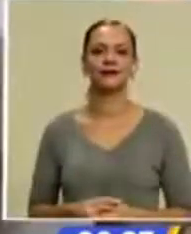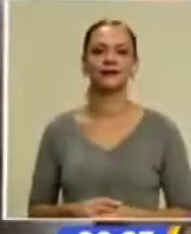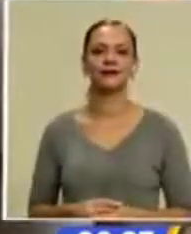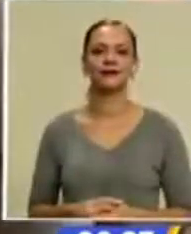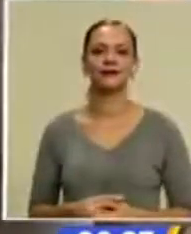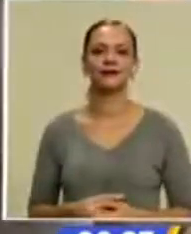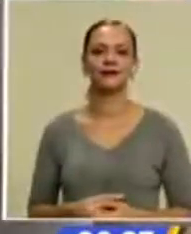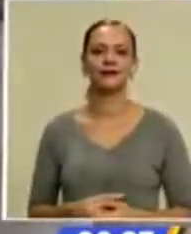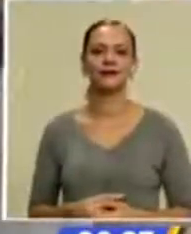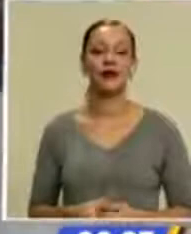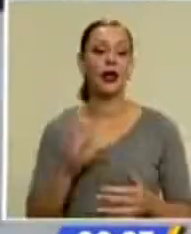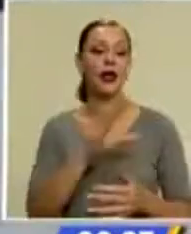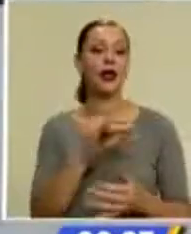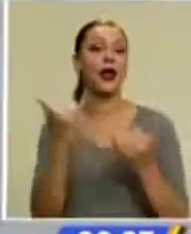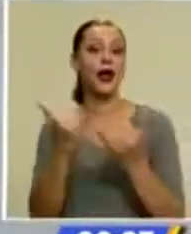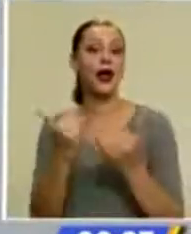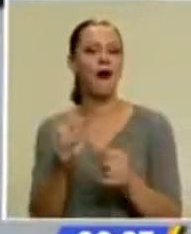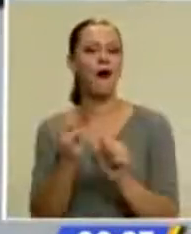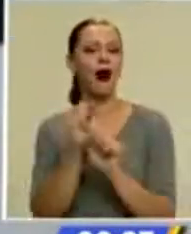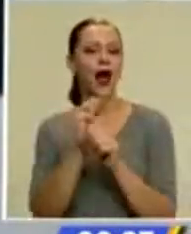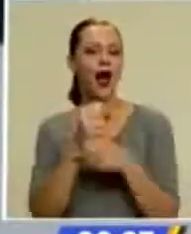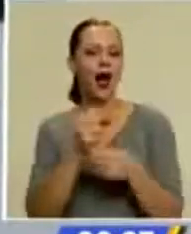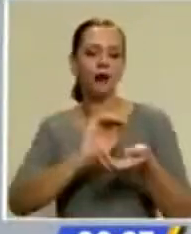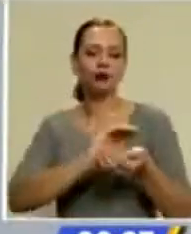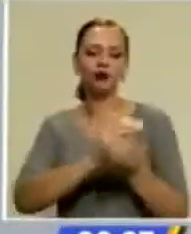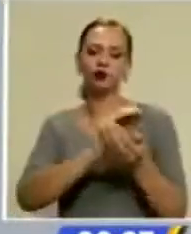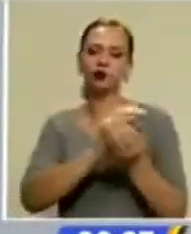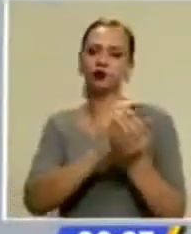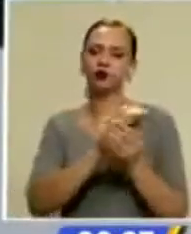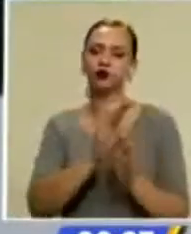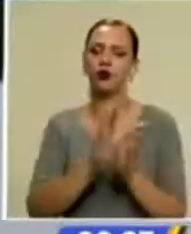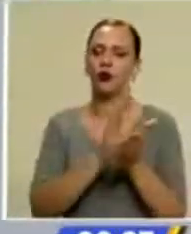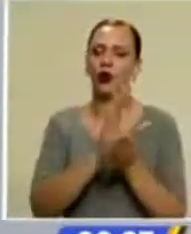¡Achacha! ¡Y ahora hagamos bolitas!